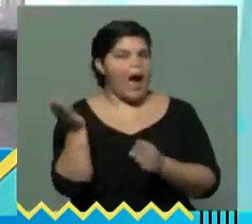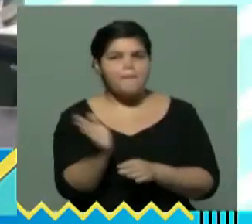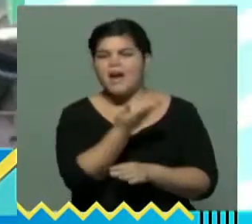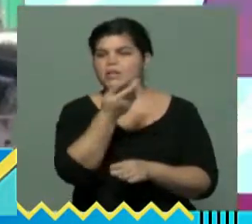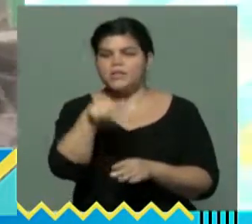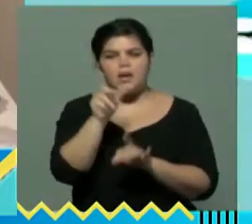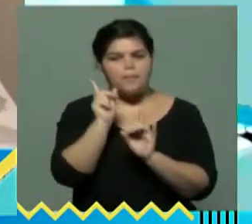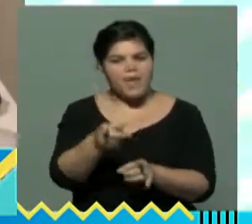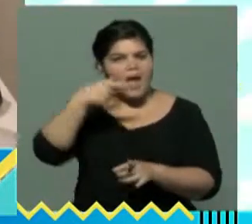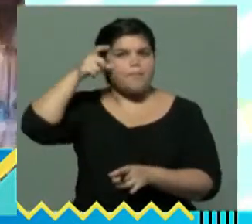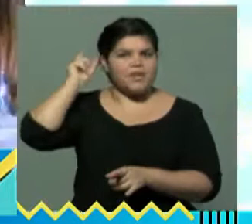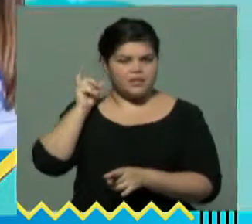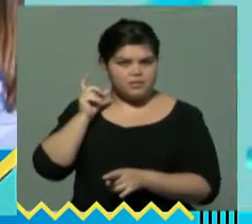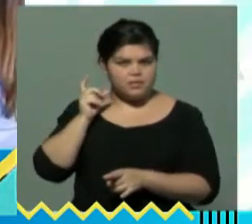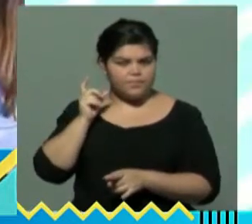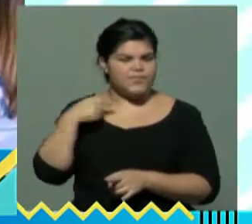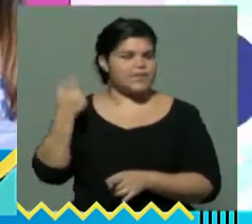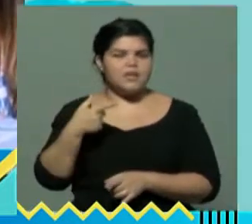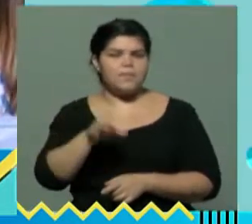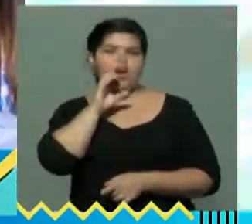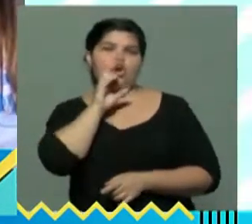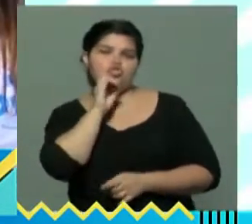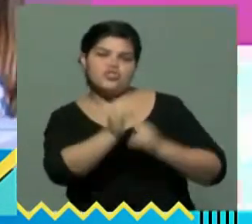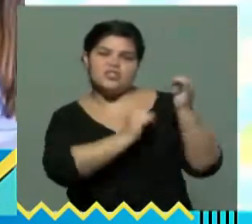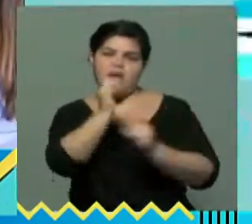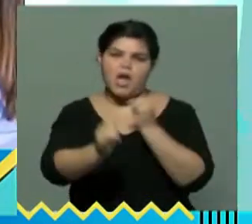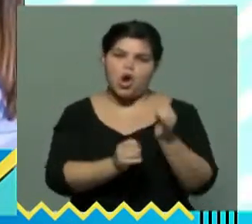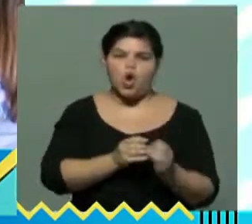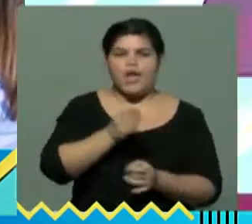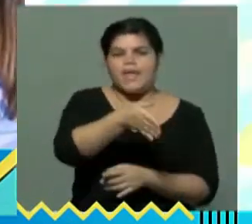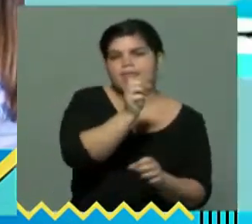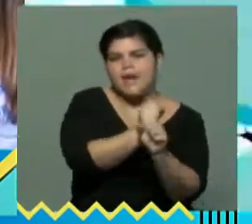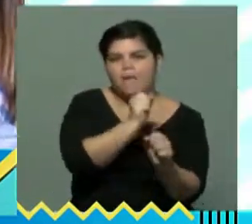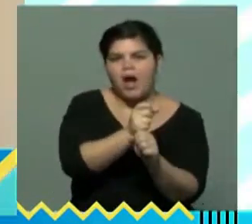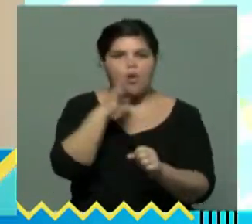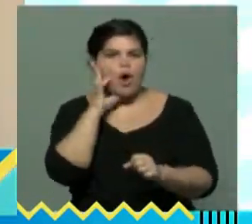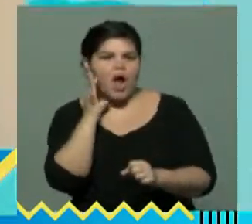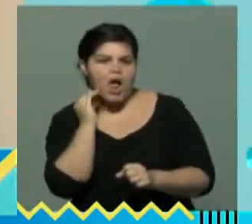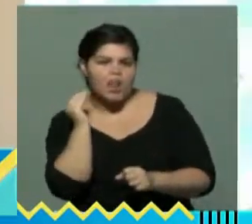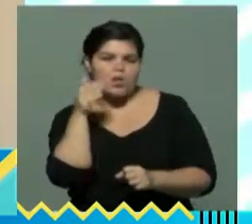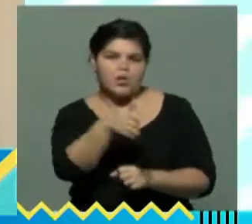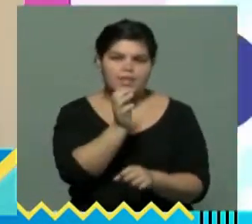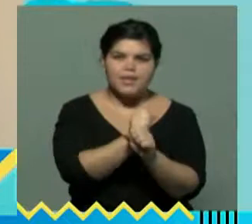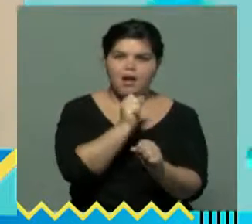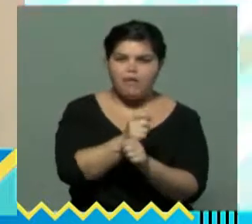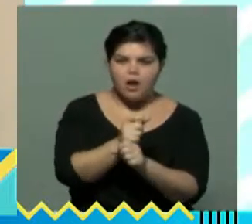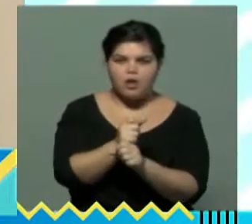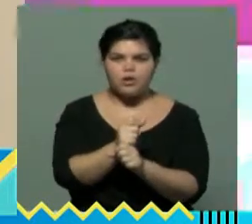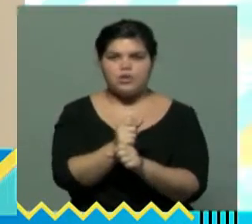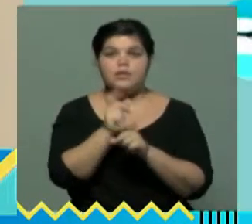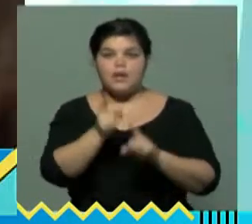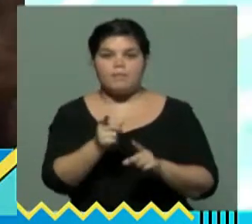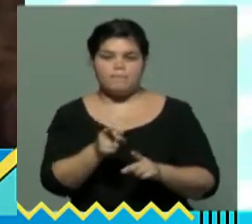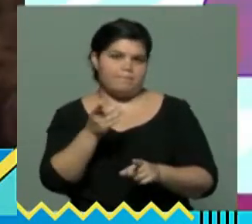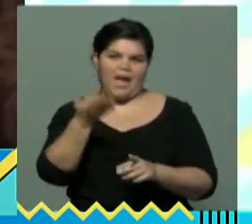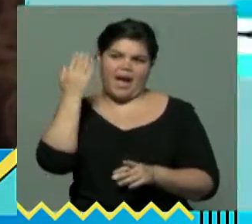alumnos que traten de hacer alguna changuita, hacer algún trabajito, aproximarse al mundo del trabajo. La UNESCO demostró hace